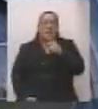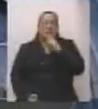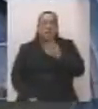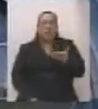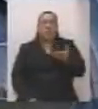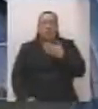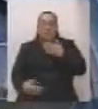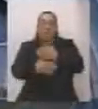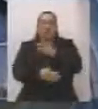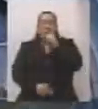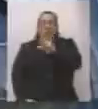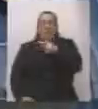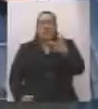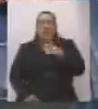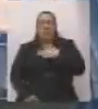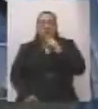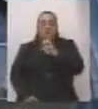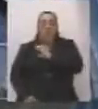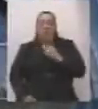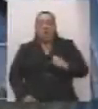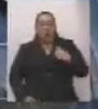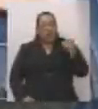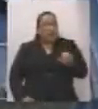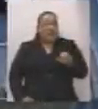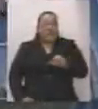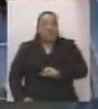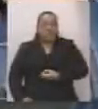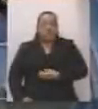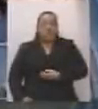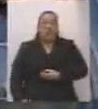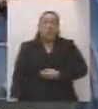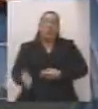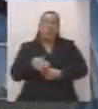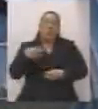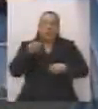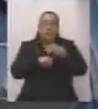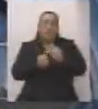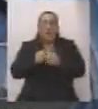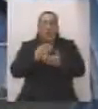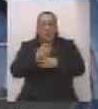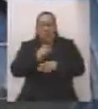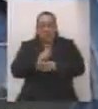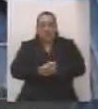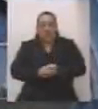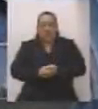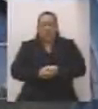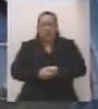donde interviene un tercero que pueden ser los gobiernos. Los gobiernos pueden invertir en la educación. Es